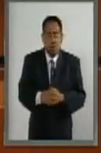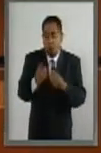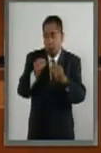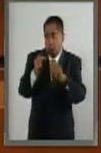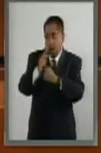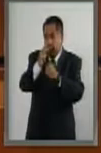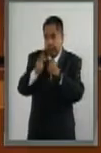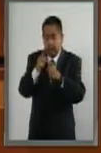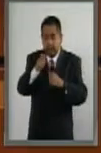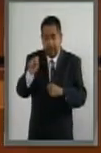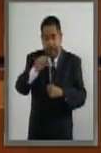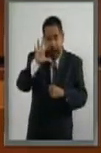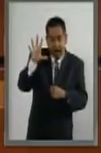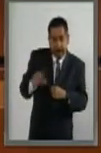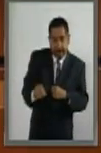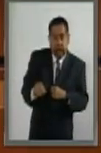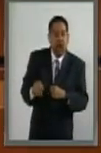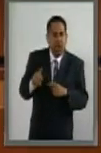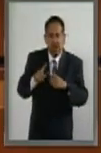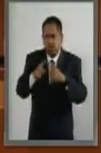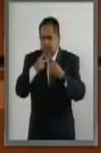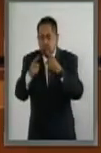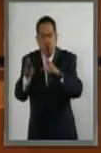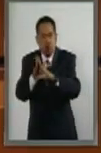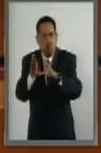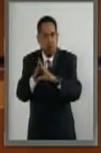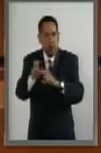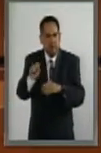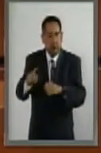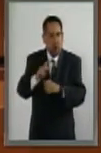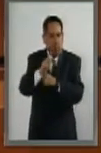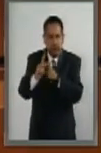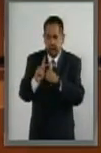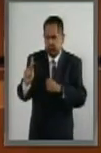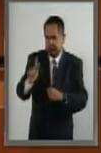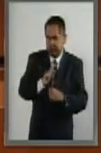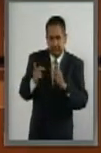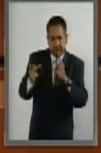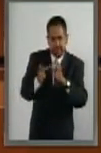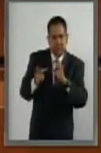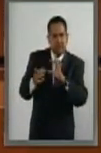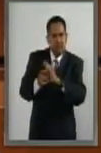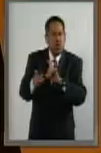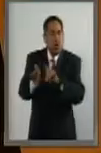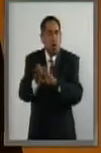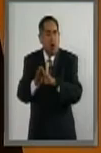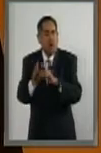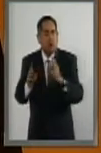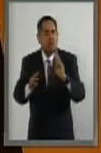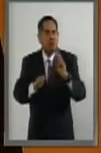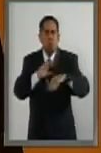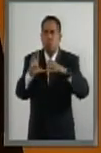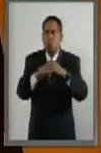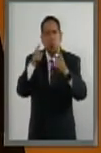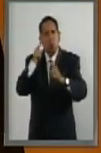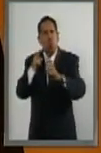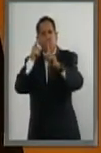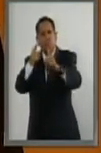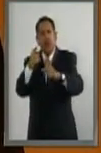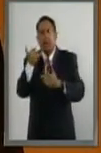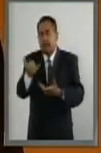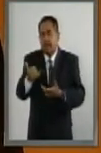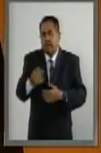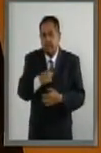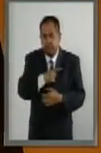países africanos comparten posiciones afines con nuestro país en los temas de la agenda global y, por supuesto,